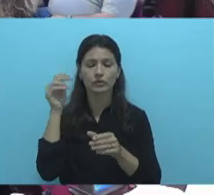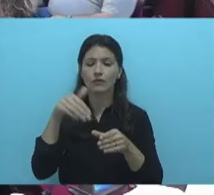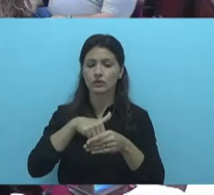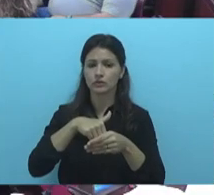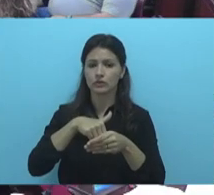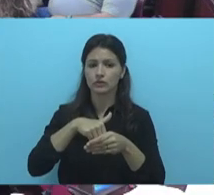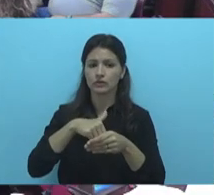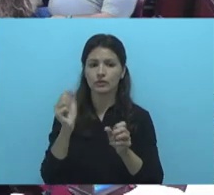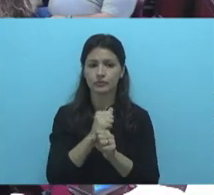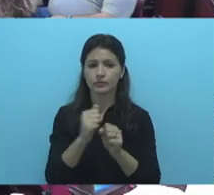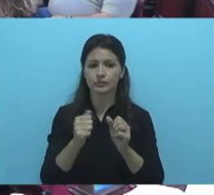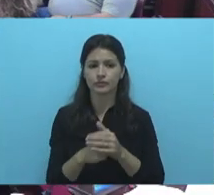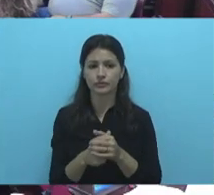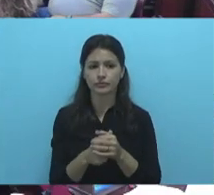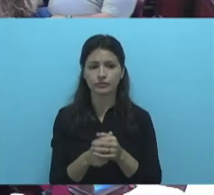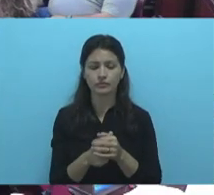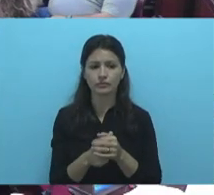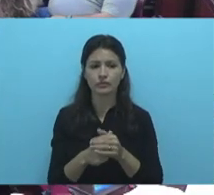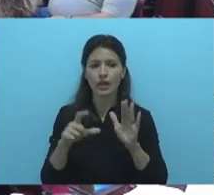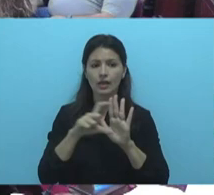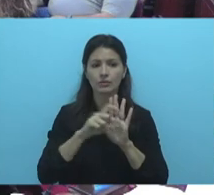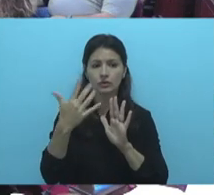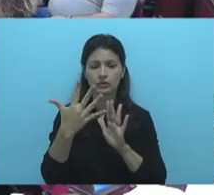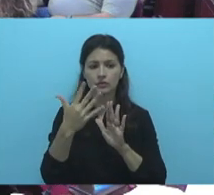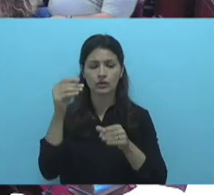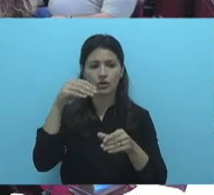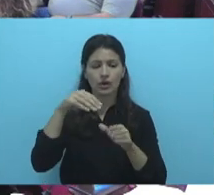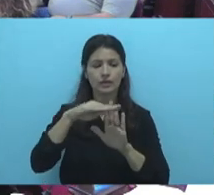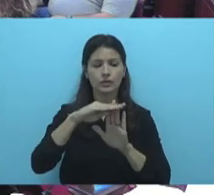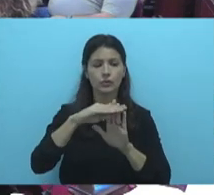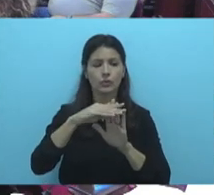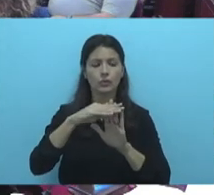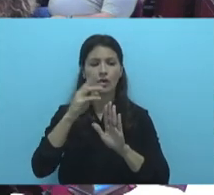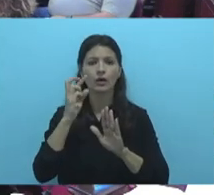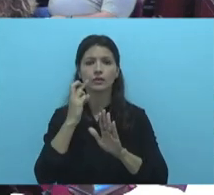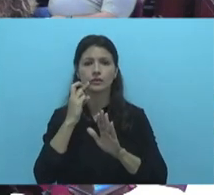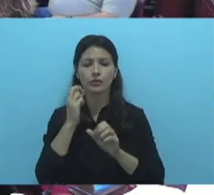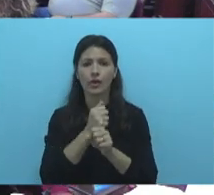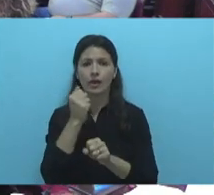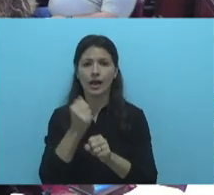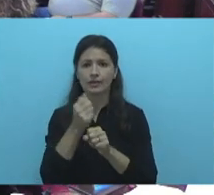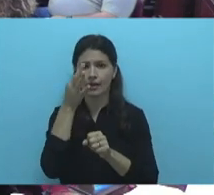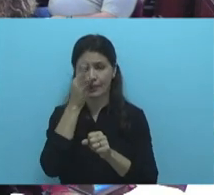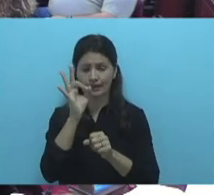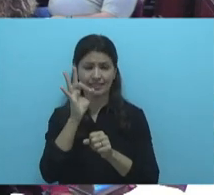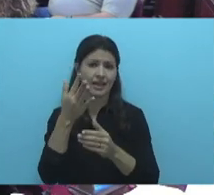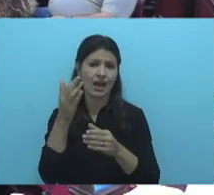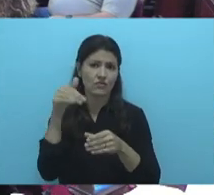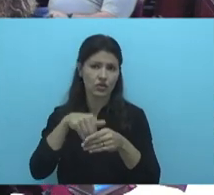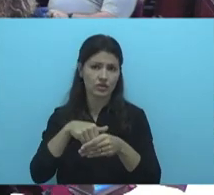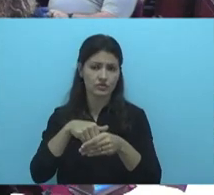votación, resulta aprobado. Capítulo 5, que va del artículo 19 al artículo 20, a